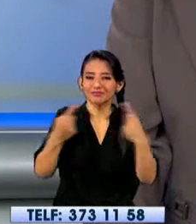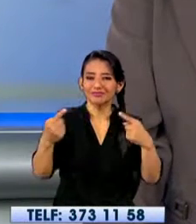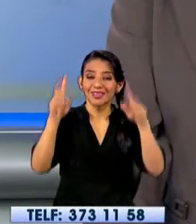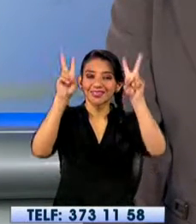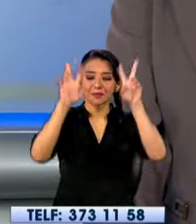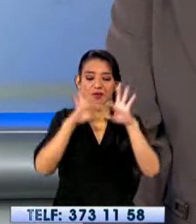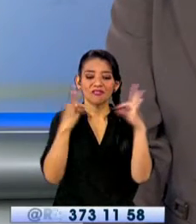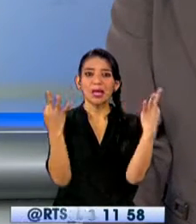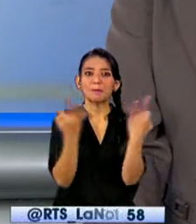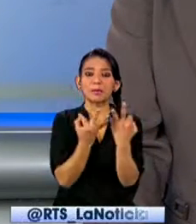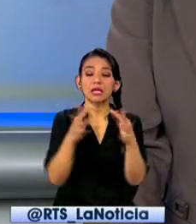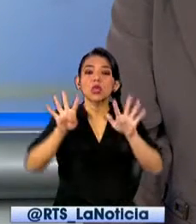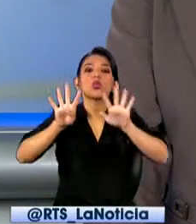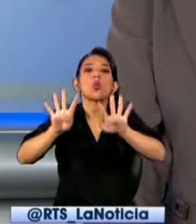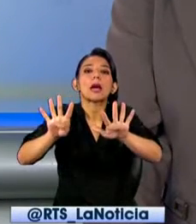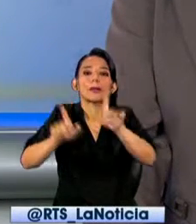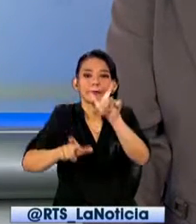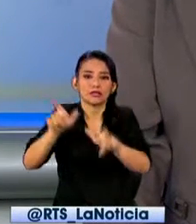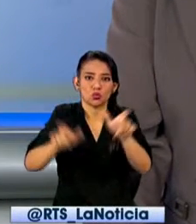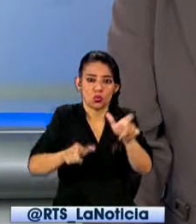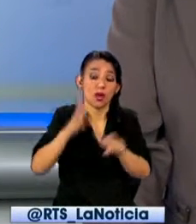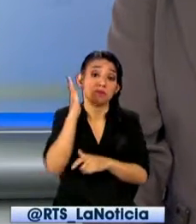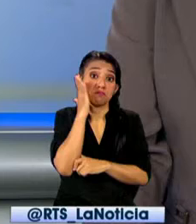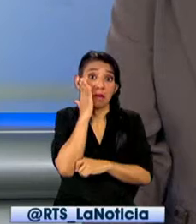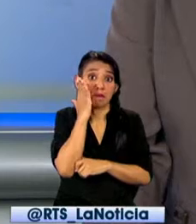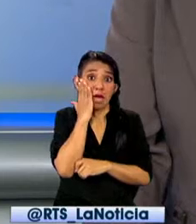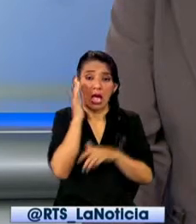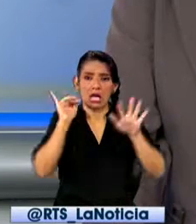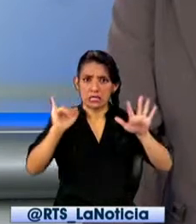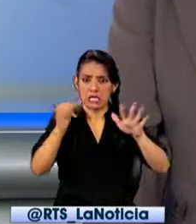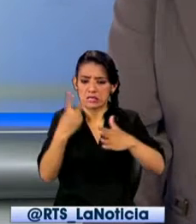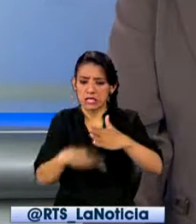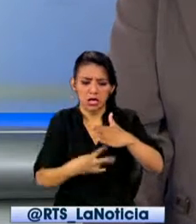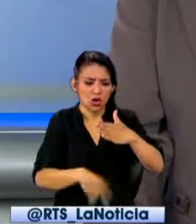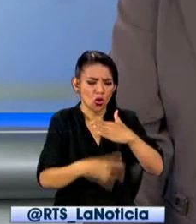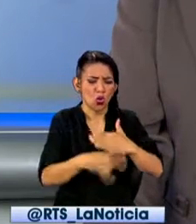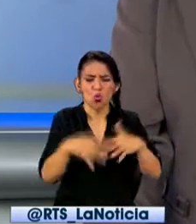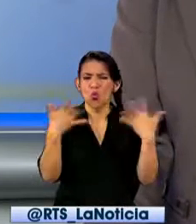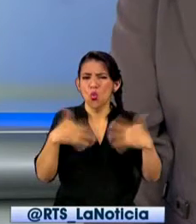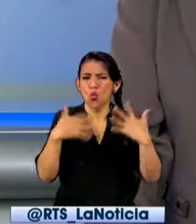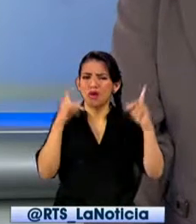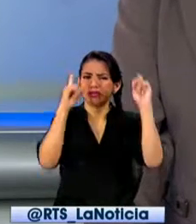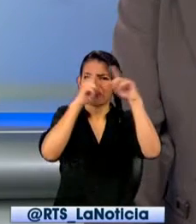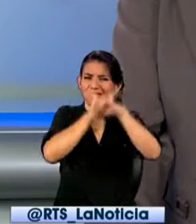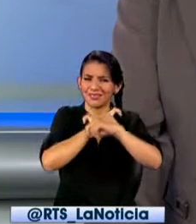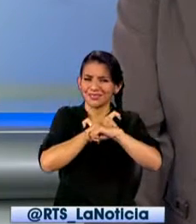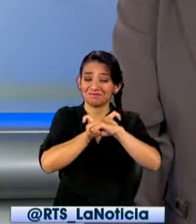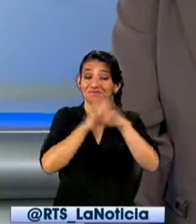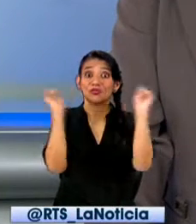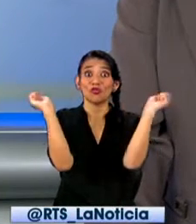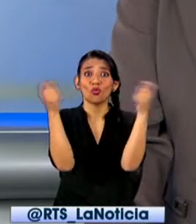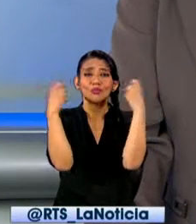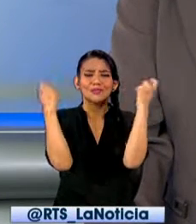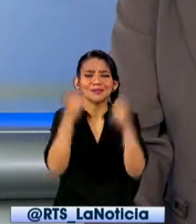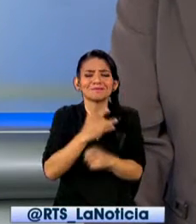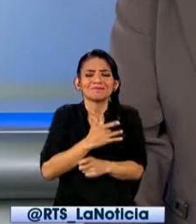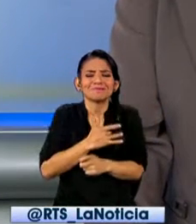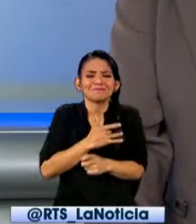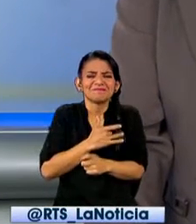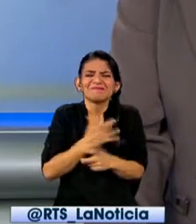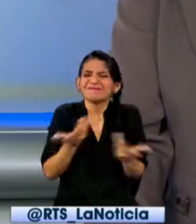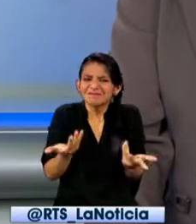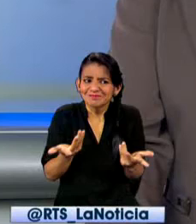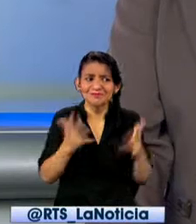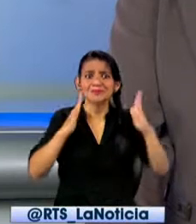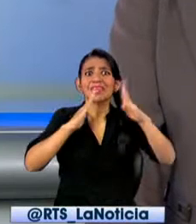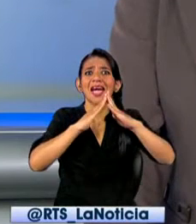de una familia de 9 integrantes quienes vivían en una situación realmente difícil, una fundación con un gran corazón les construyó nada más y nada